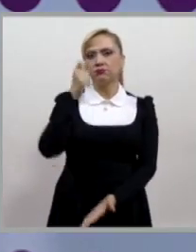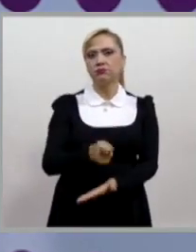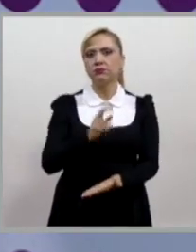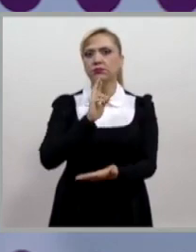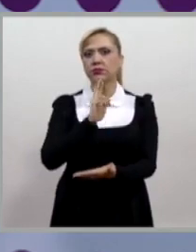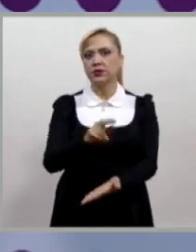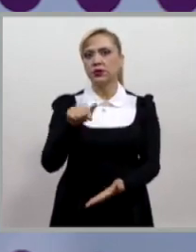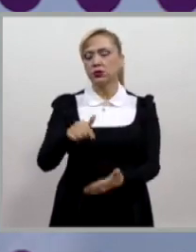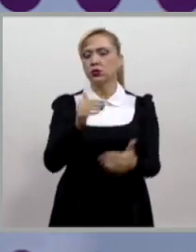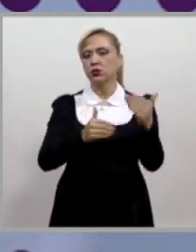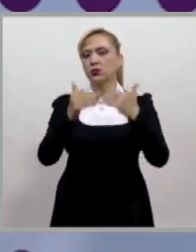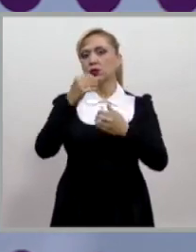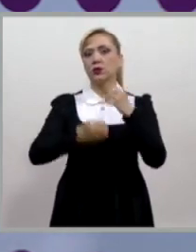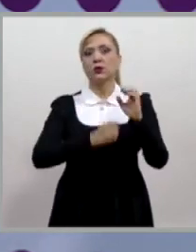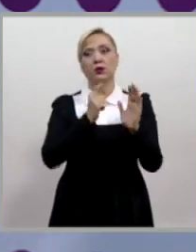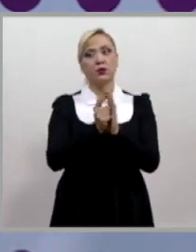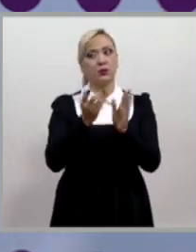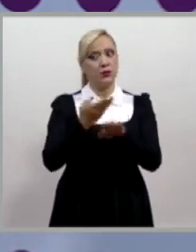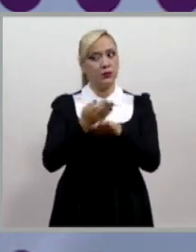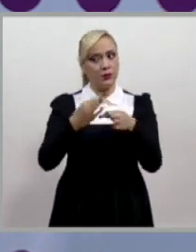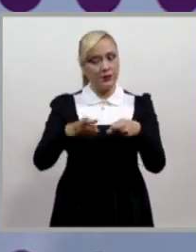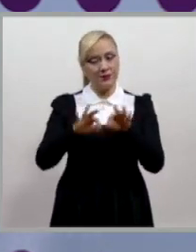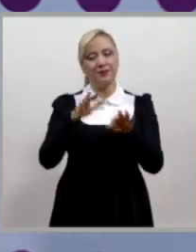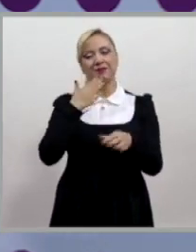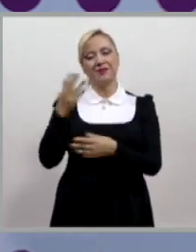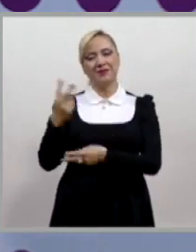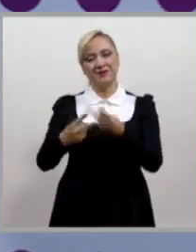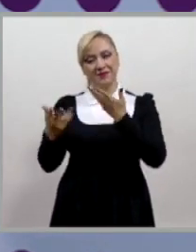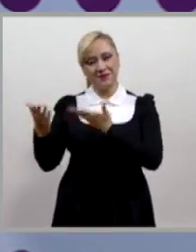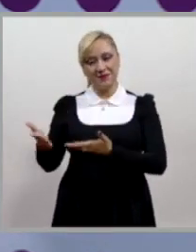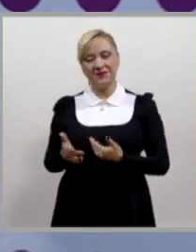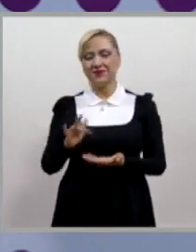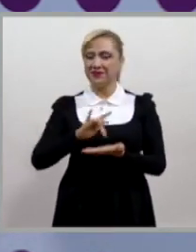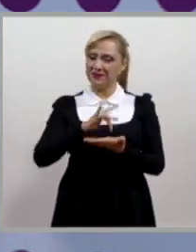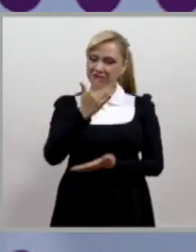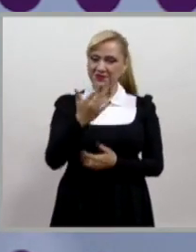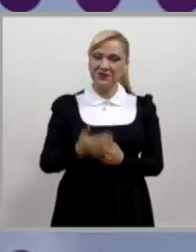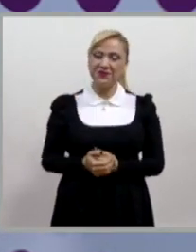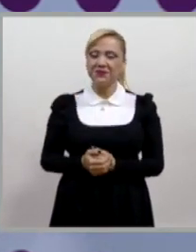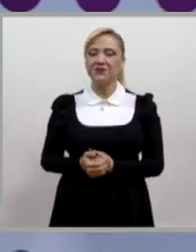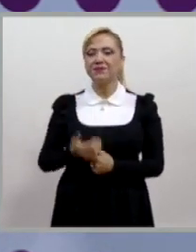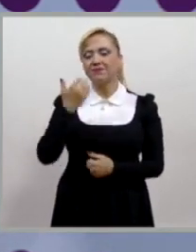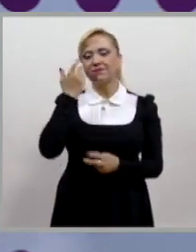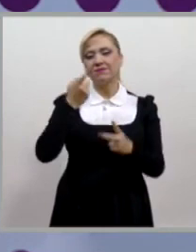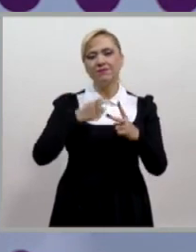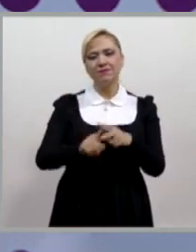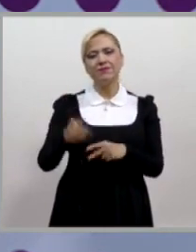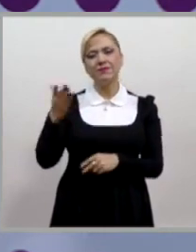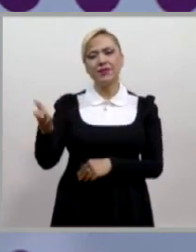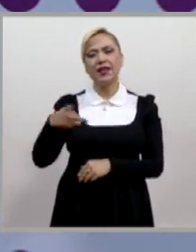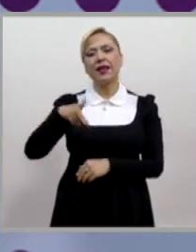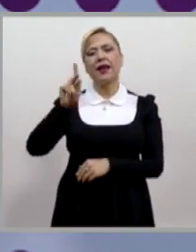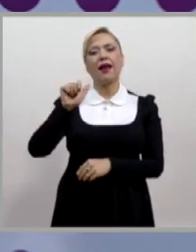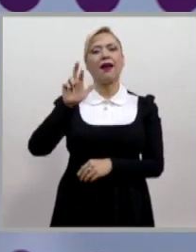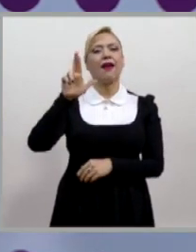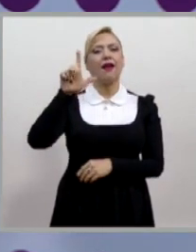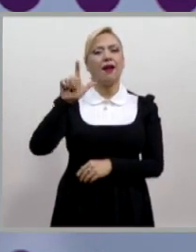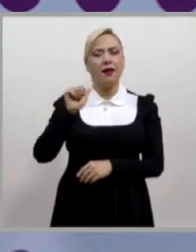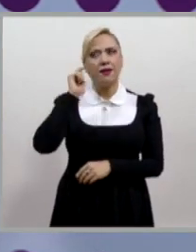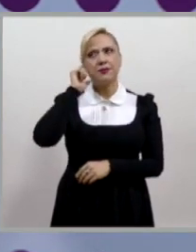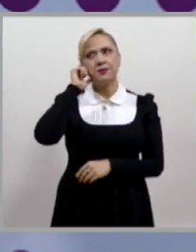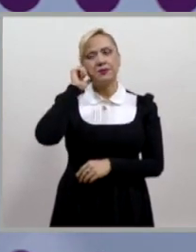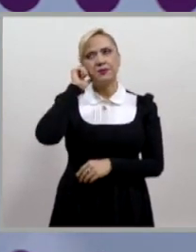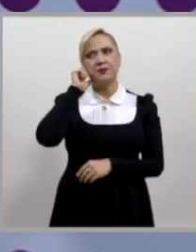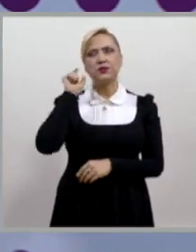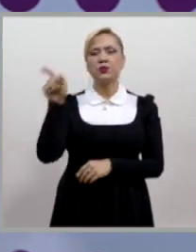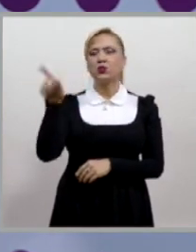Nación, sentencias emblemáticas. Bienvenido, Víctor. Gracias, gracias. Pues me gustaría empezar contigo la conversación, Carla, y nos contaras desde tu